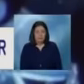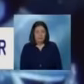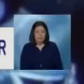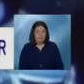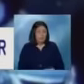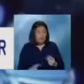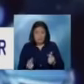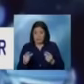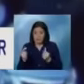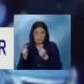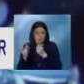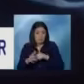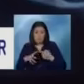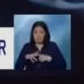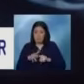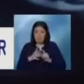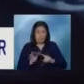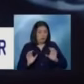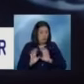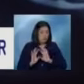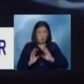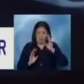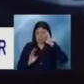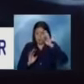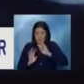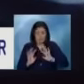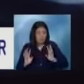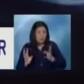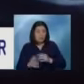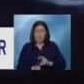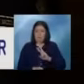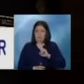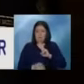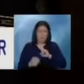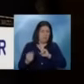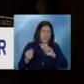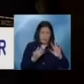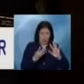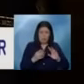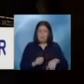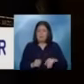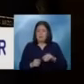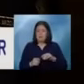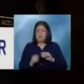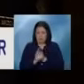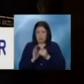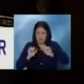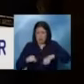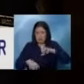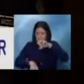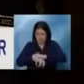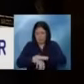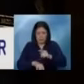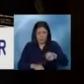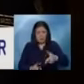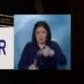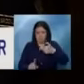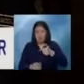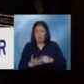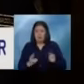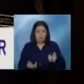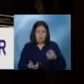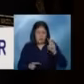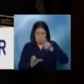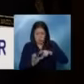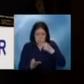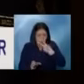De inmediato se inició el plan cerco. En menos de 29 minutos hemos podido capturarlos estos asesinos. Al revisar el